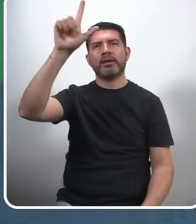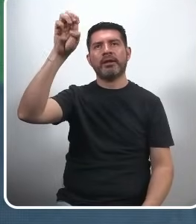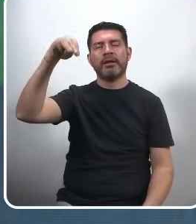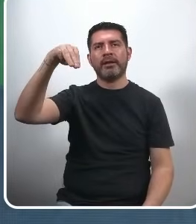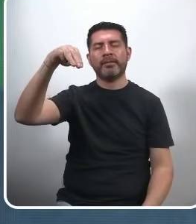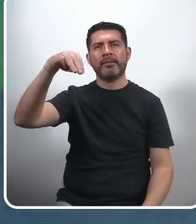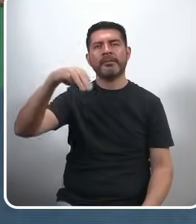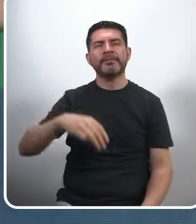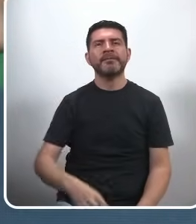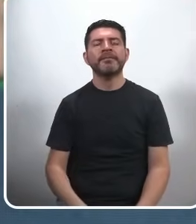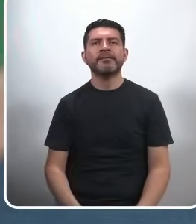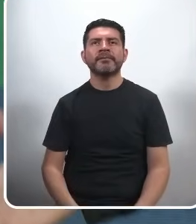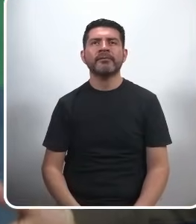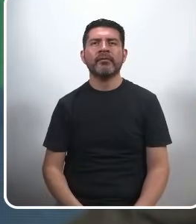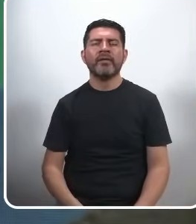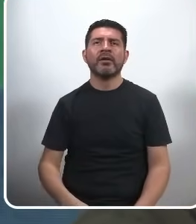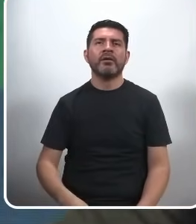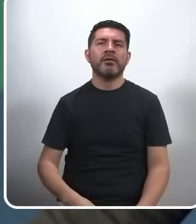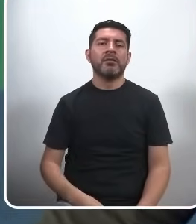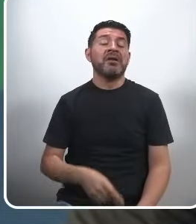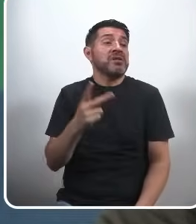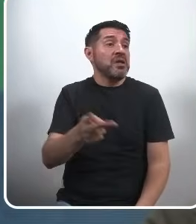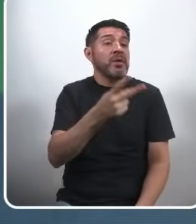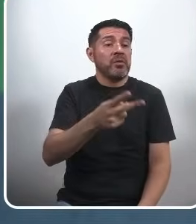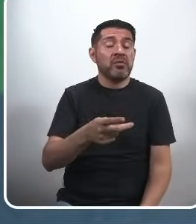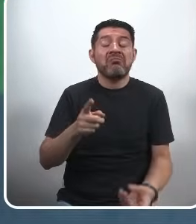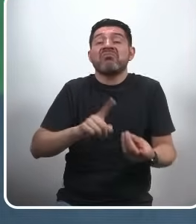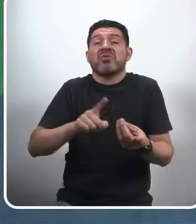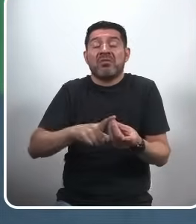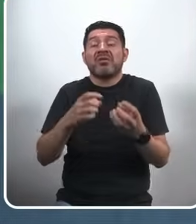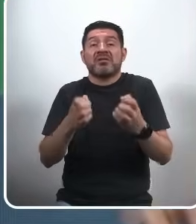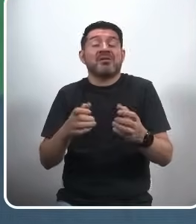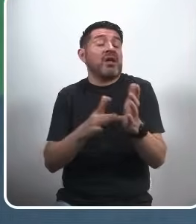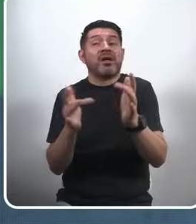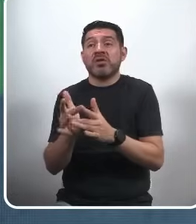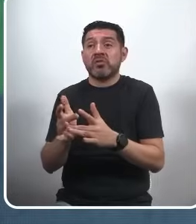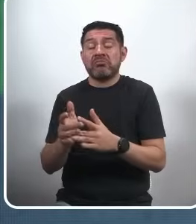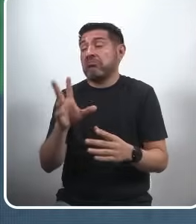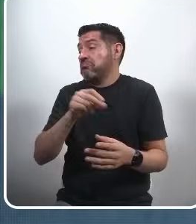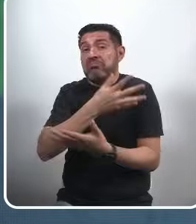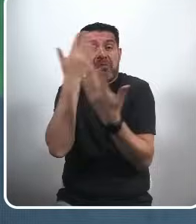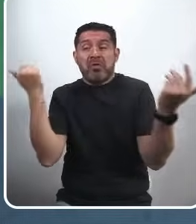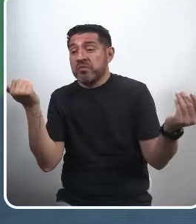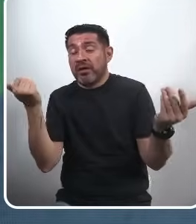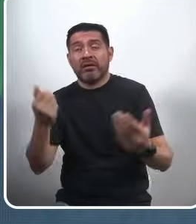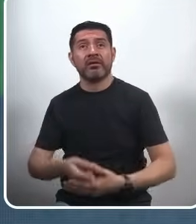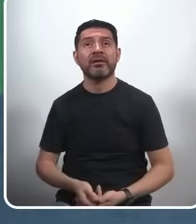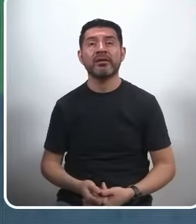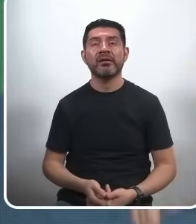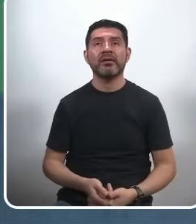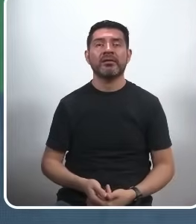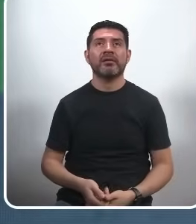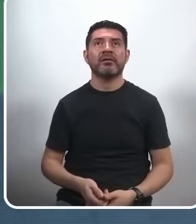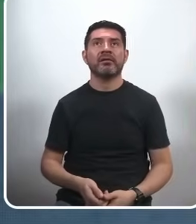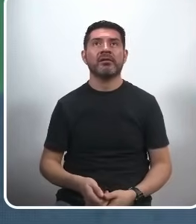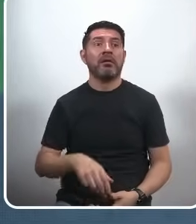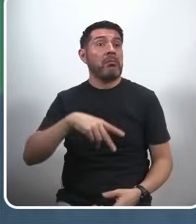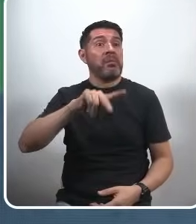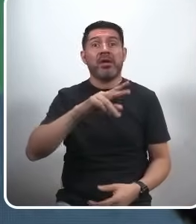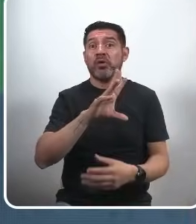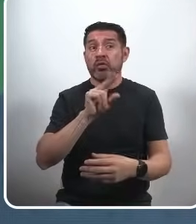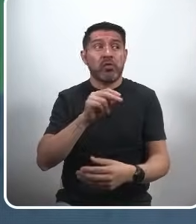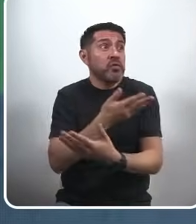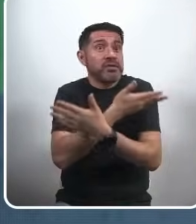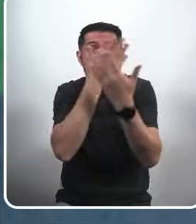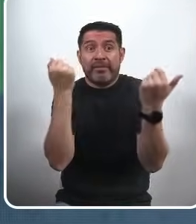viajaban en equipo, ¿sí? Entonces, ¿dónde está Jesús? ¿Quién sabe? Creo con el abuelo. Ay, y no, con el tío. Y todo el mundo pensó, pero se quedó. Tenía 12